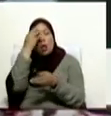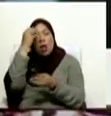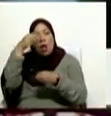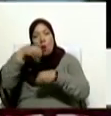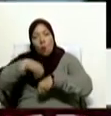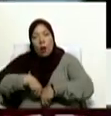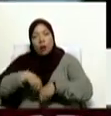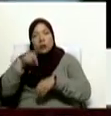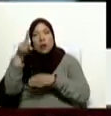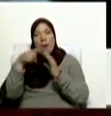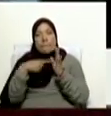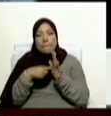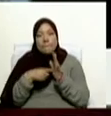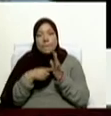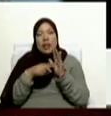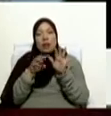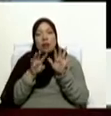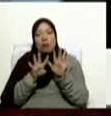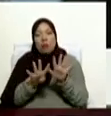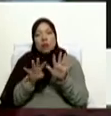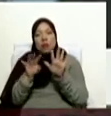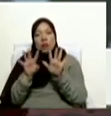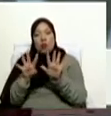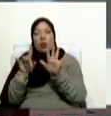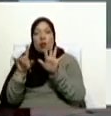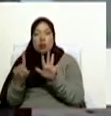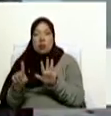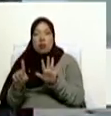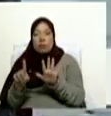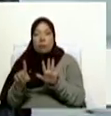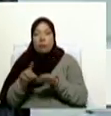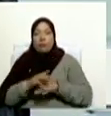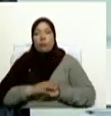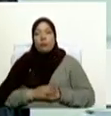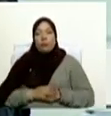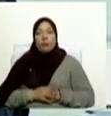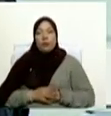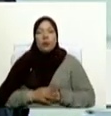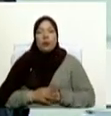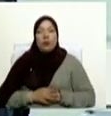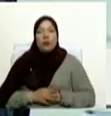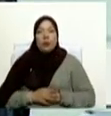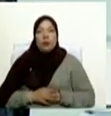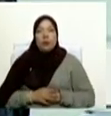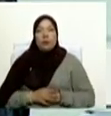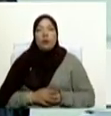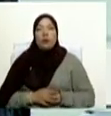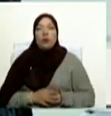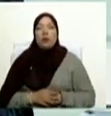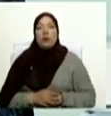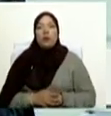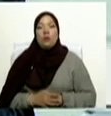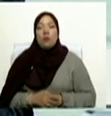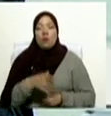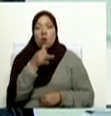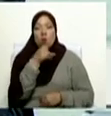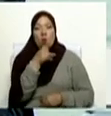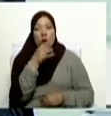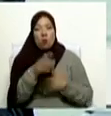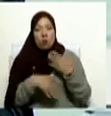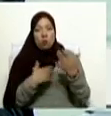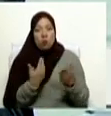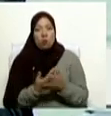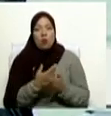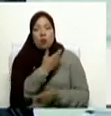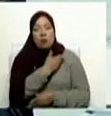de 1966 claro por eso es rechazado por el guerrer ismo de este